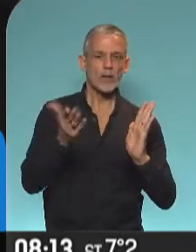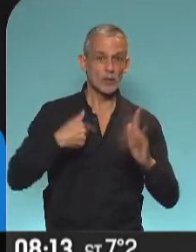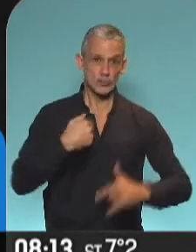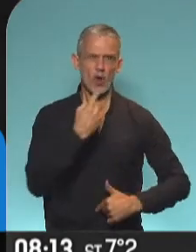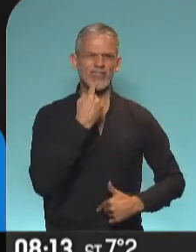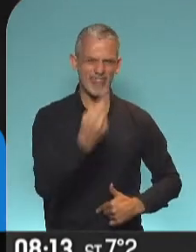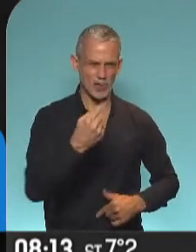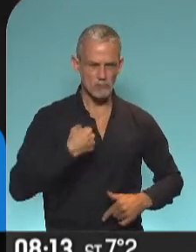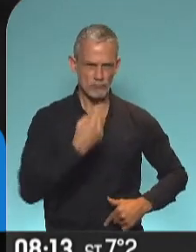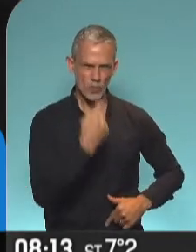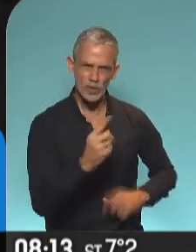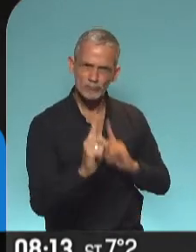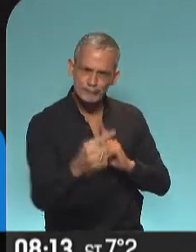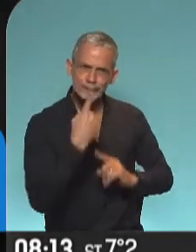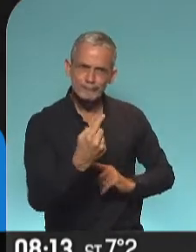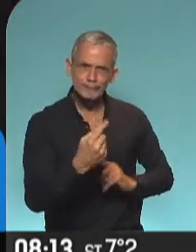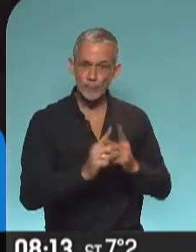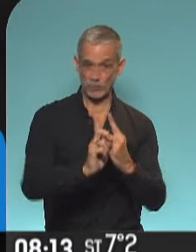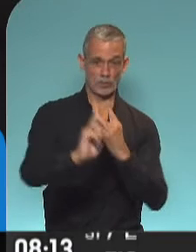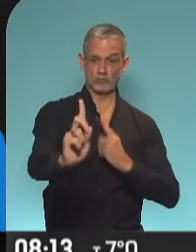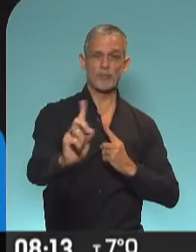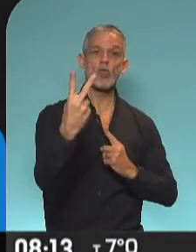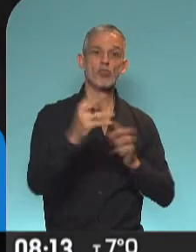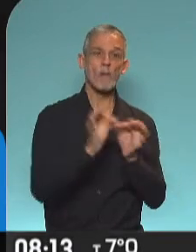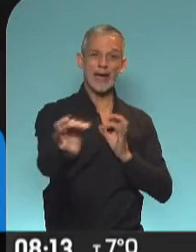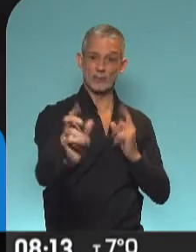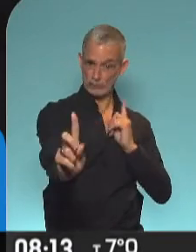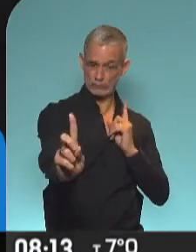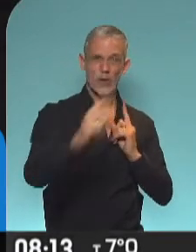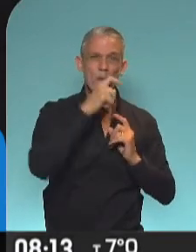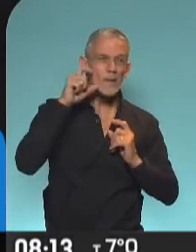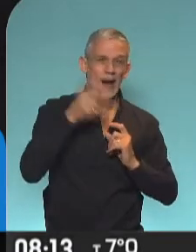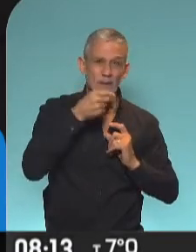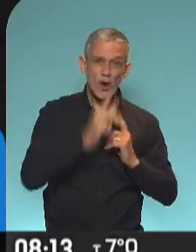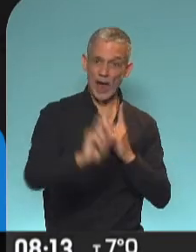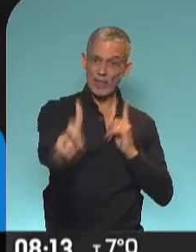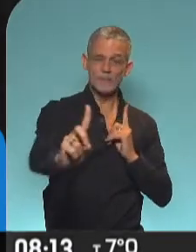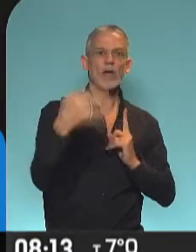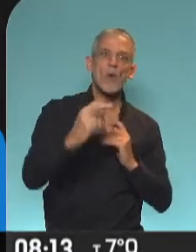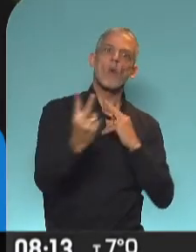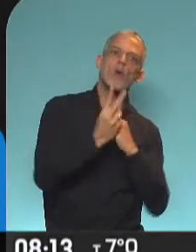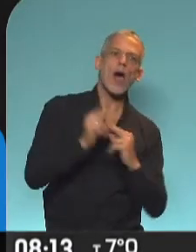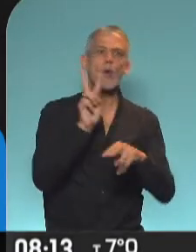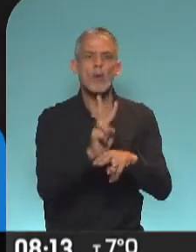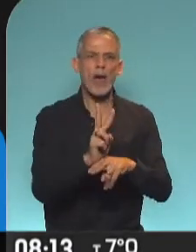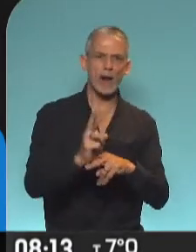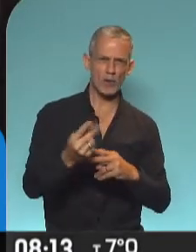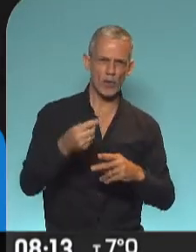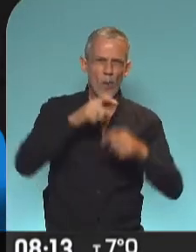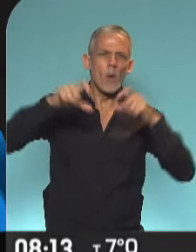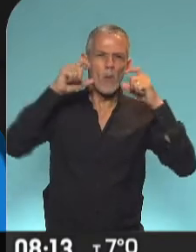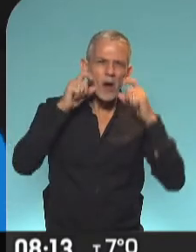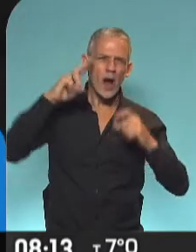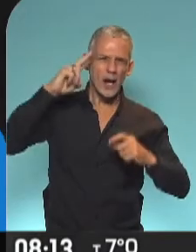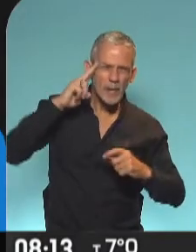diga con una distancia menor a 2 metros y sin barbijo, que tenemos que cuidarnos y ponernos barbijo y